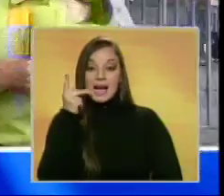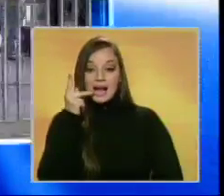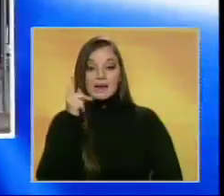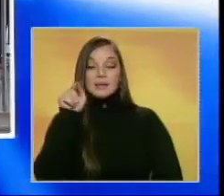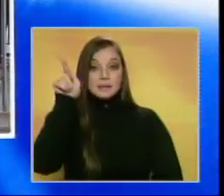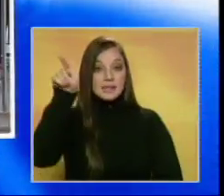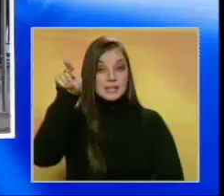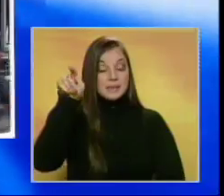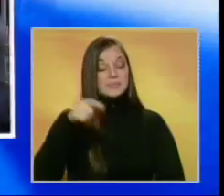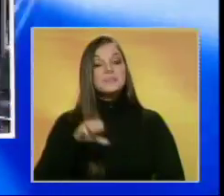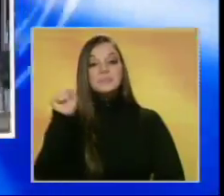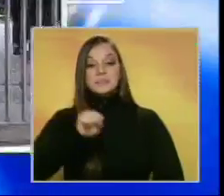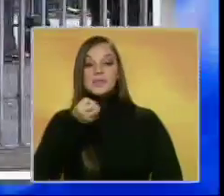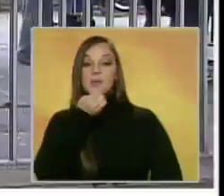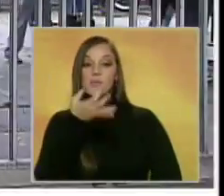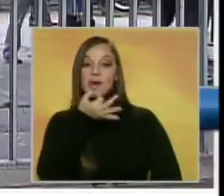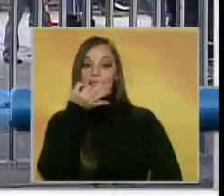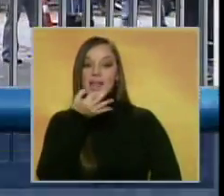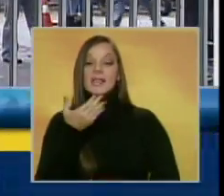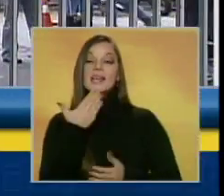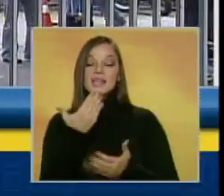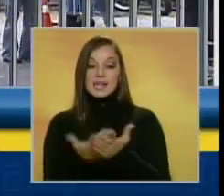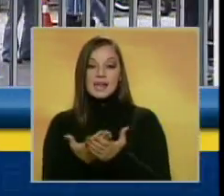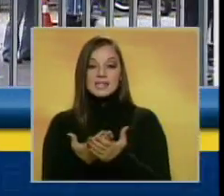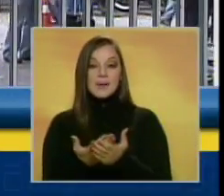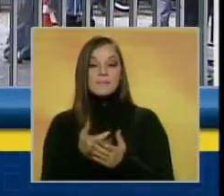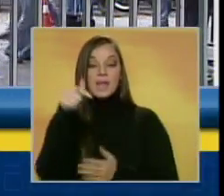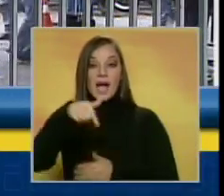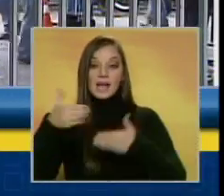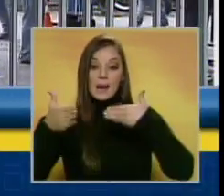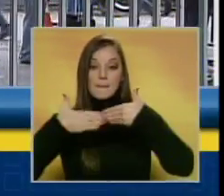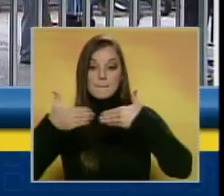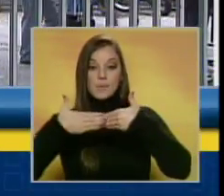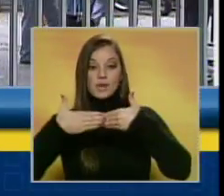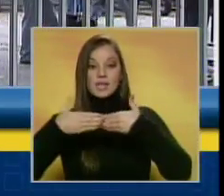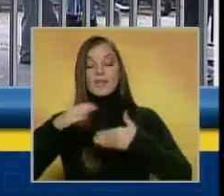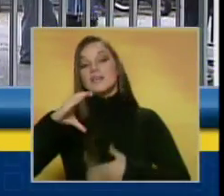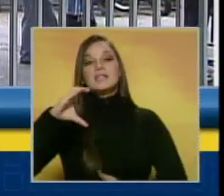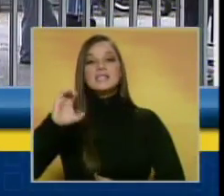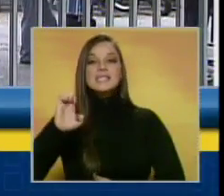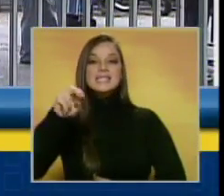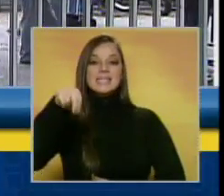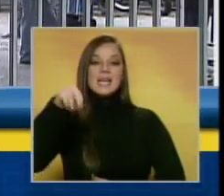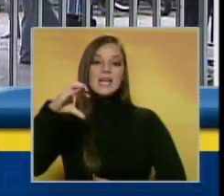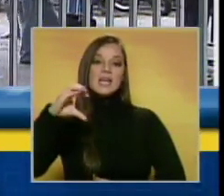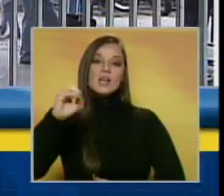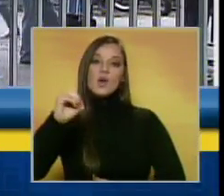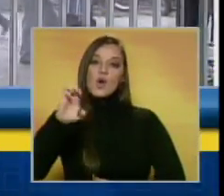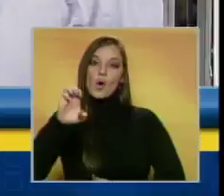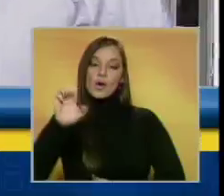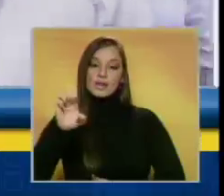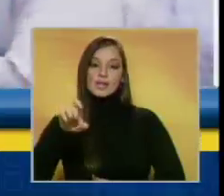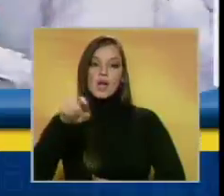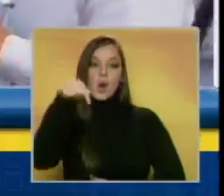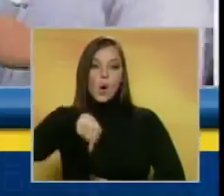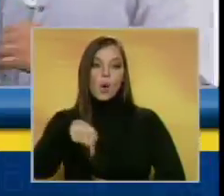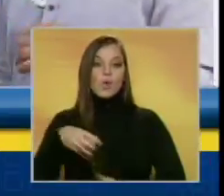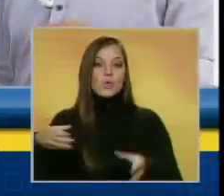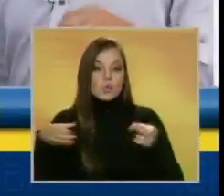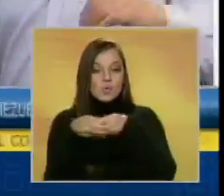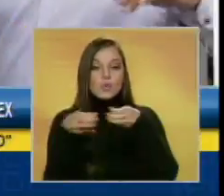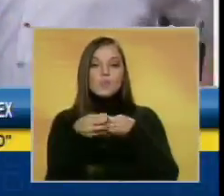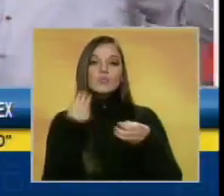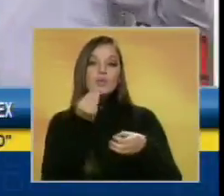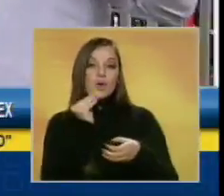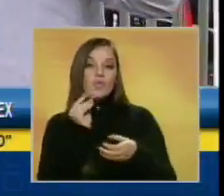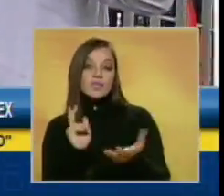comenta. Así es, buenas tardes, gracias por este contacto que hacemos desde la puerta de CENCOEX. Y es que el día de hoy un grupo de jóvenes han hecho acto de